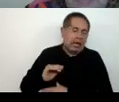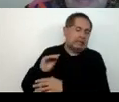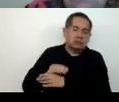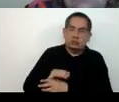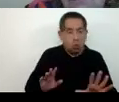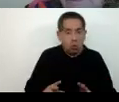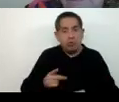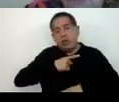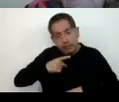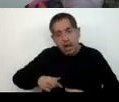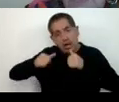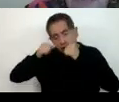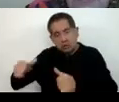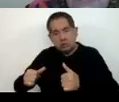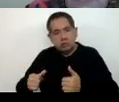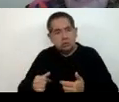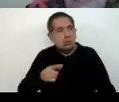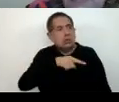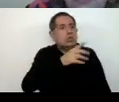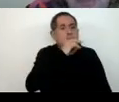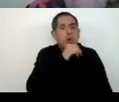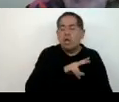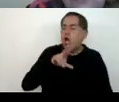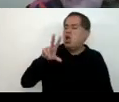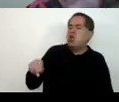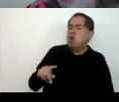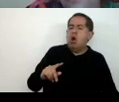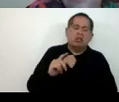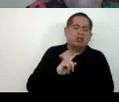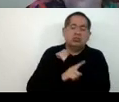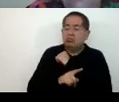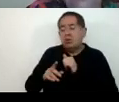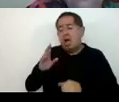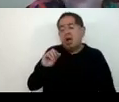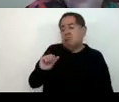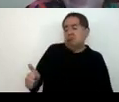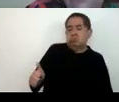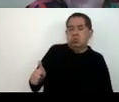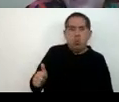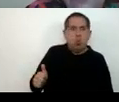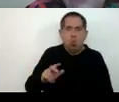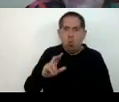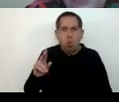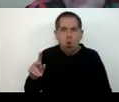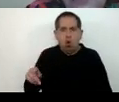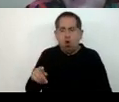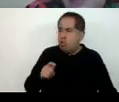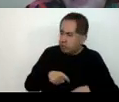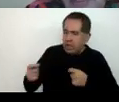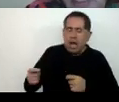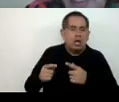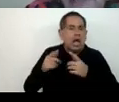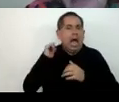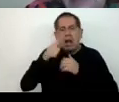sea, no le puede negar ni la atención del embarazo, ni por supuesto el uso de algún método